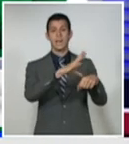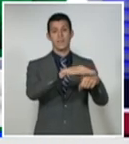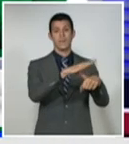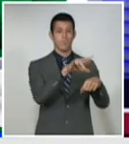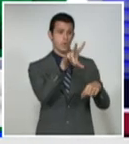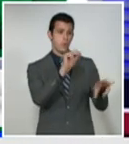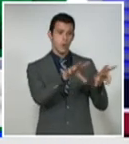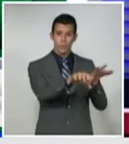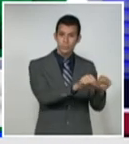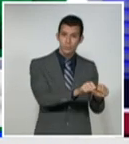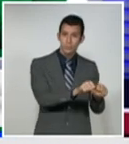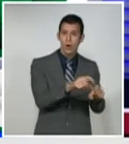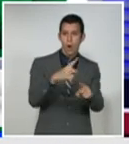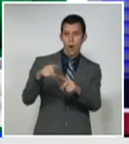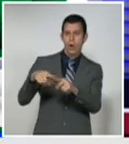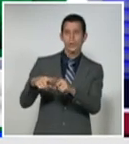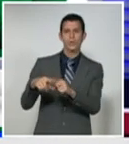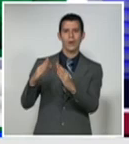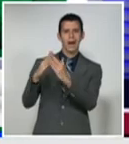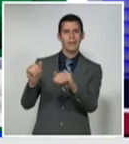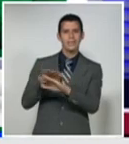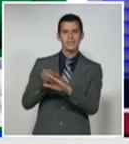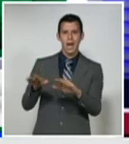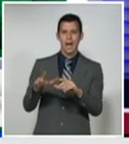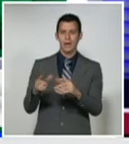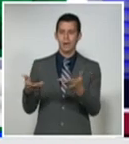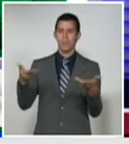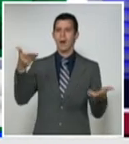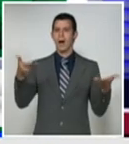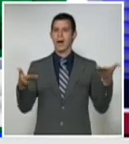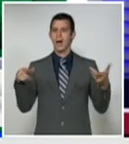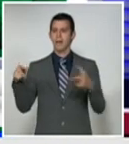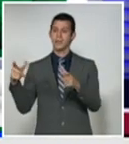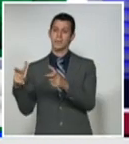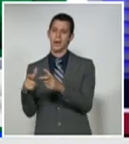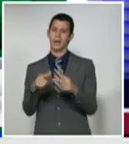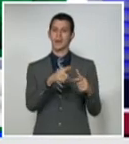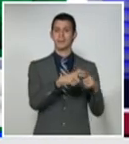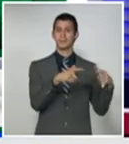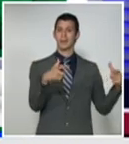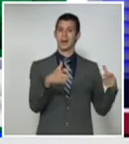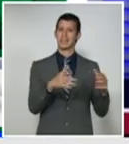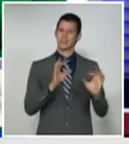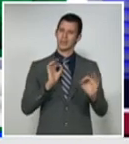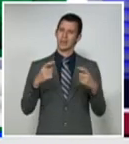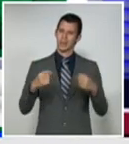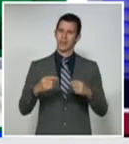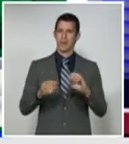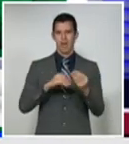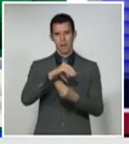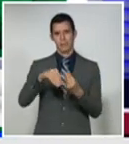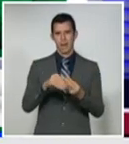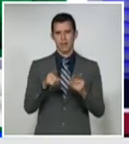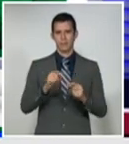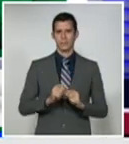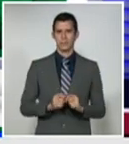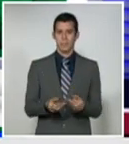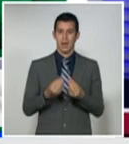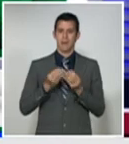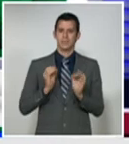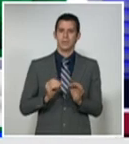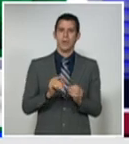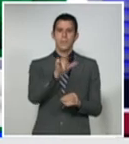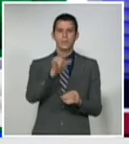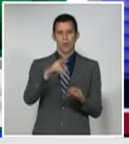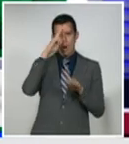menos. Eso hace pues que el número de casos activos se incrementa. Y